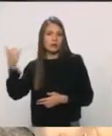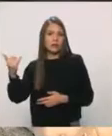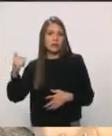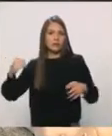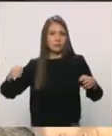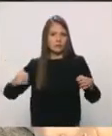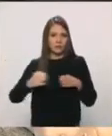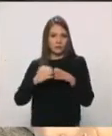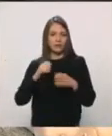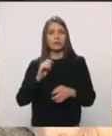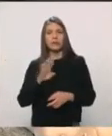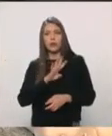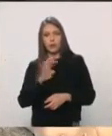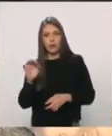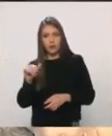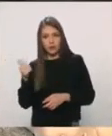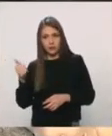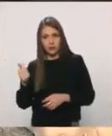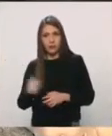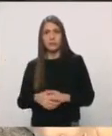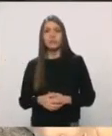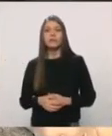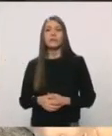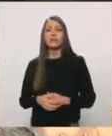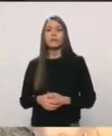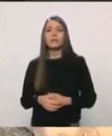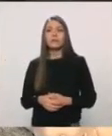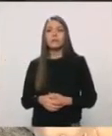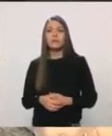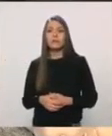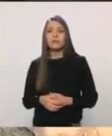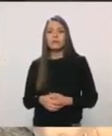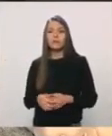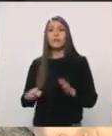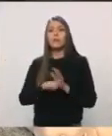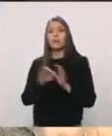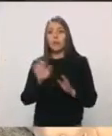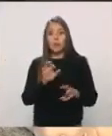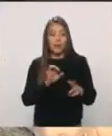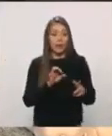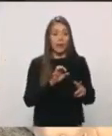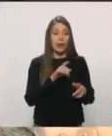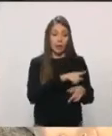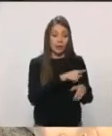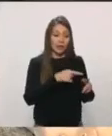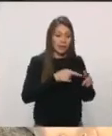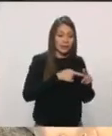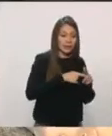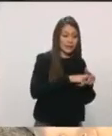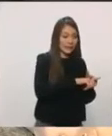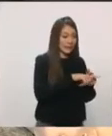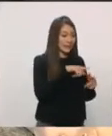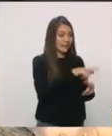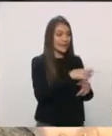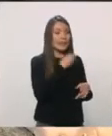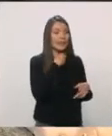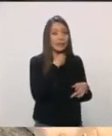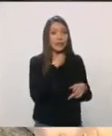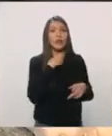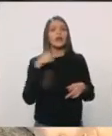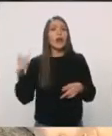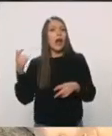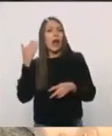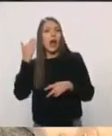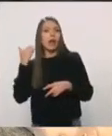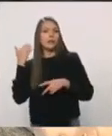a emergencias al 911? Ok, pudimos haberlo hecho antes, ¿no? Desde el inicio Ok. siempre va a ser importante porque inclusive si sacara el